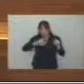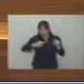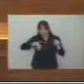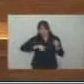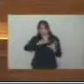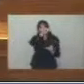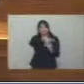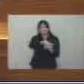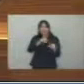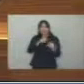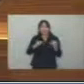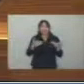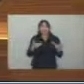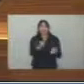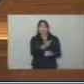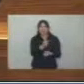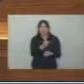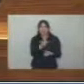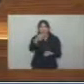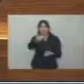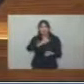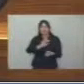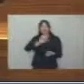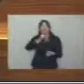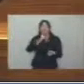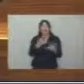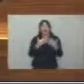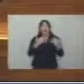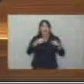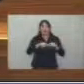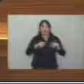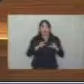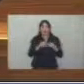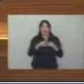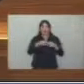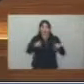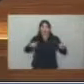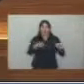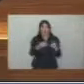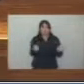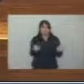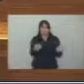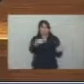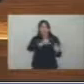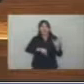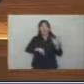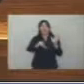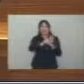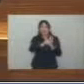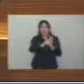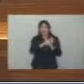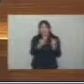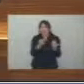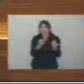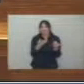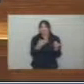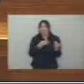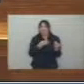votar? En que ustedes primero disolvieron el Parlamento y le mandaron una ley a un Parlamento que estaba disuelto y que no tenía capacidad de aprobar